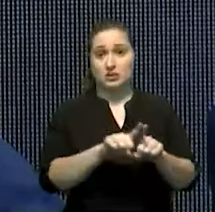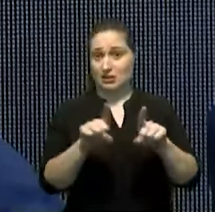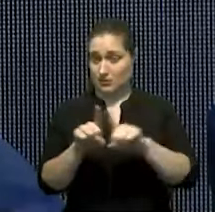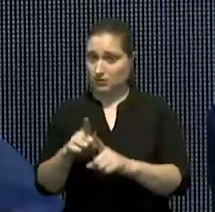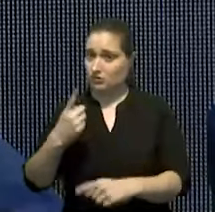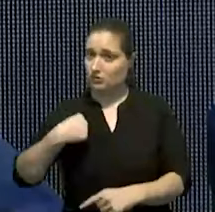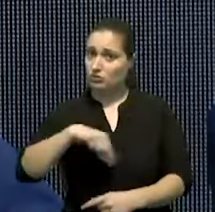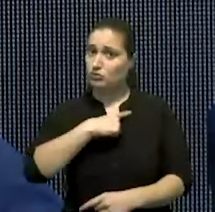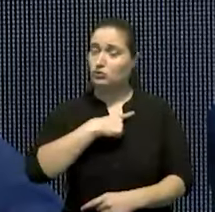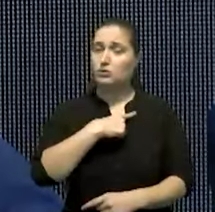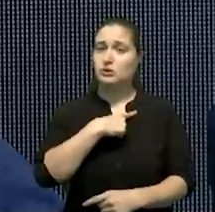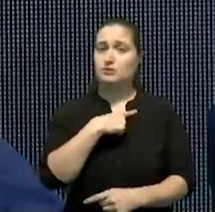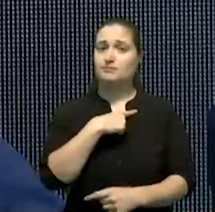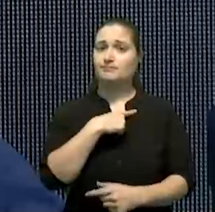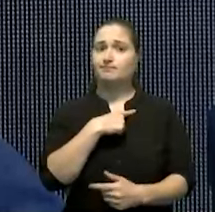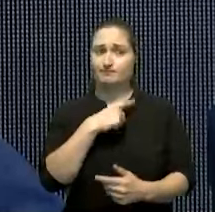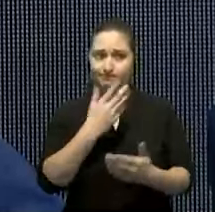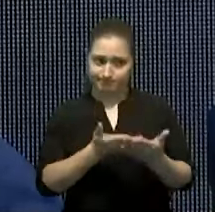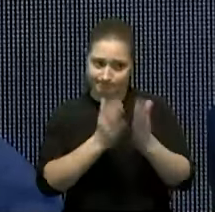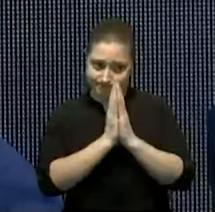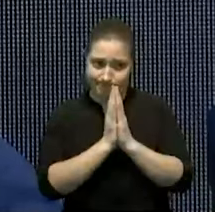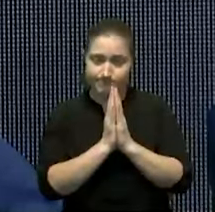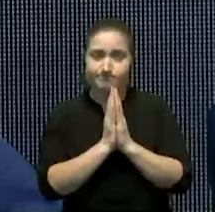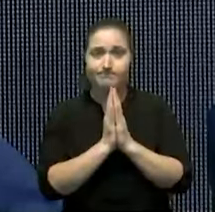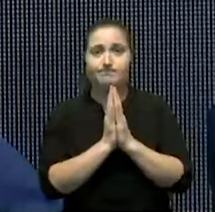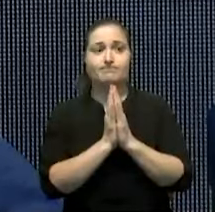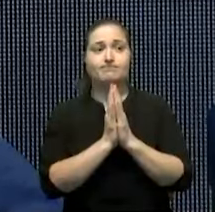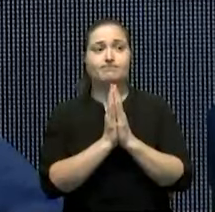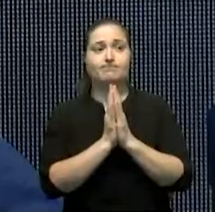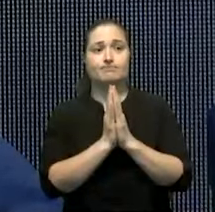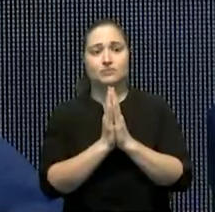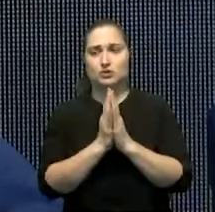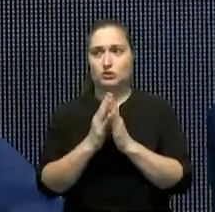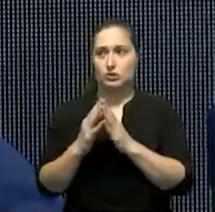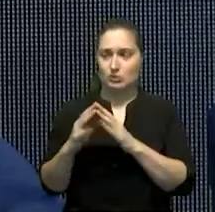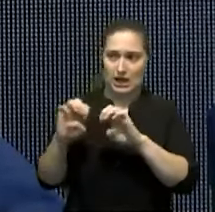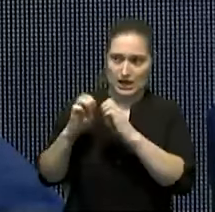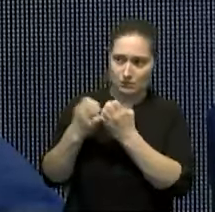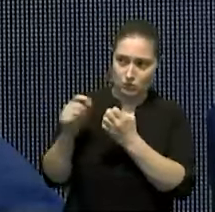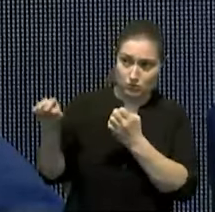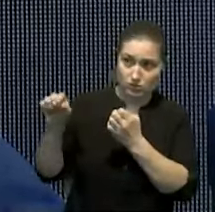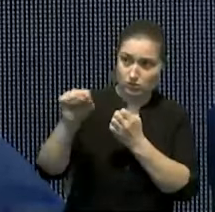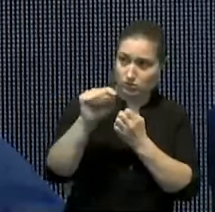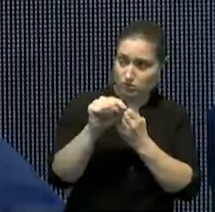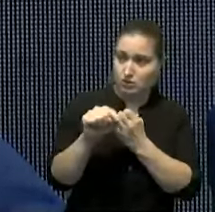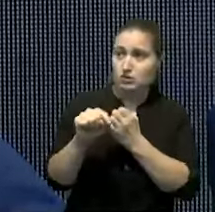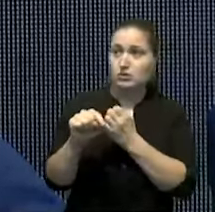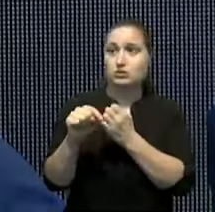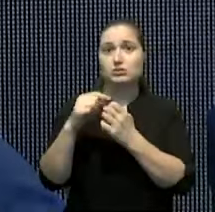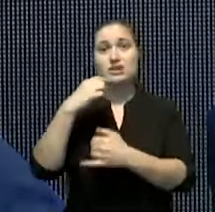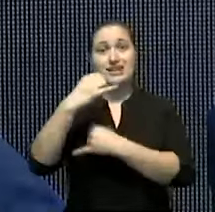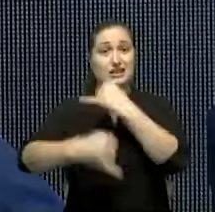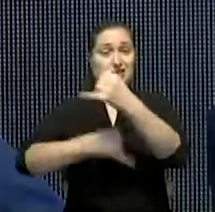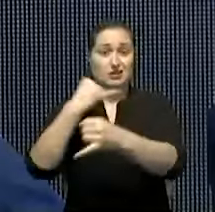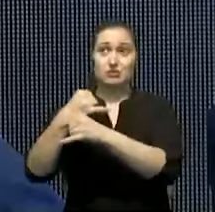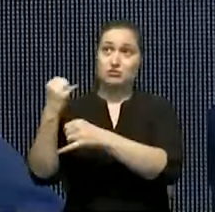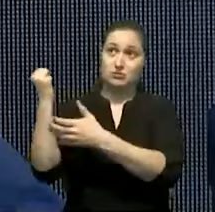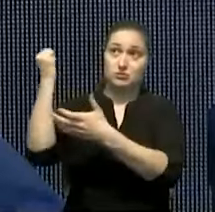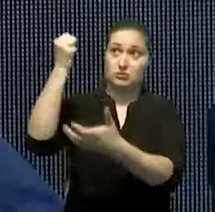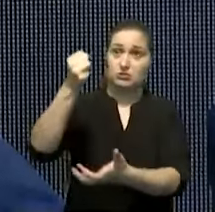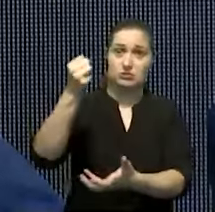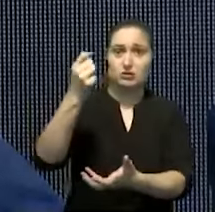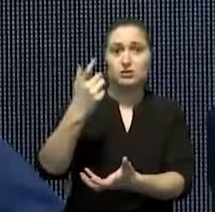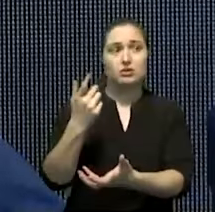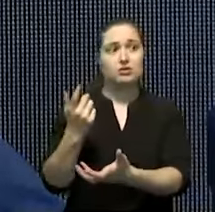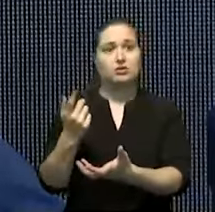pedimos para validar los técnicos nuestros al fondo monetario internacional que validara o